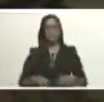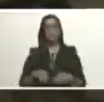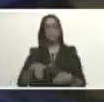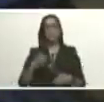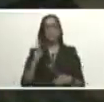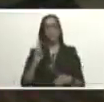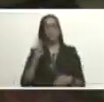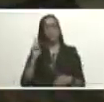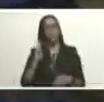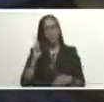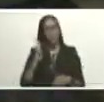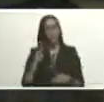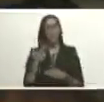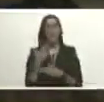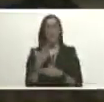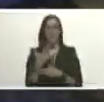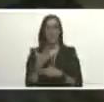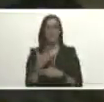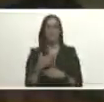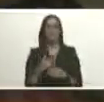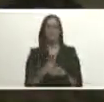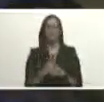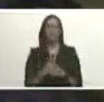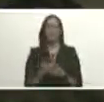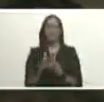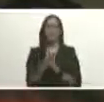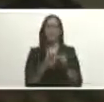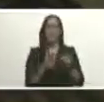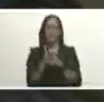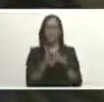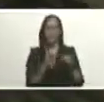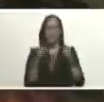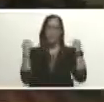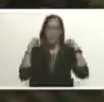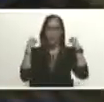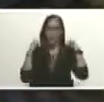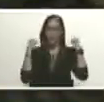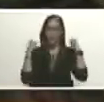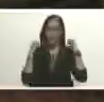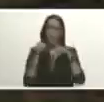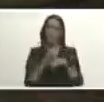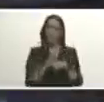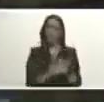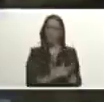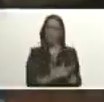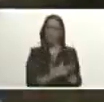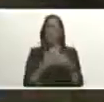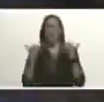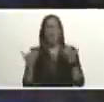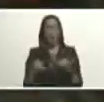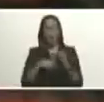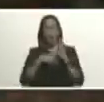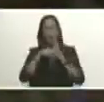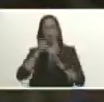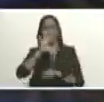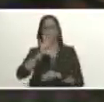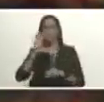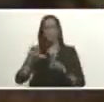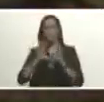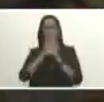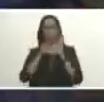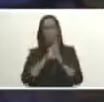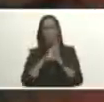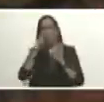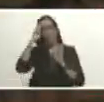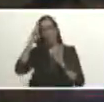utilizábamos armamento, armas de fuego en las formaciones. Actualmente, de acuerdo al artículo 55 de la Constitución, respetando